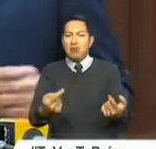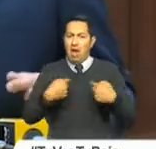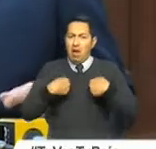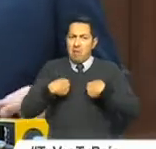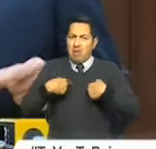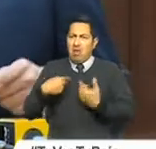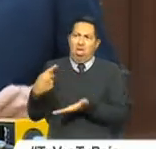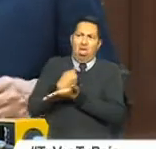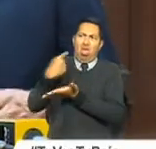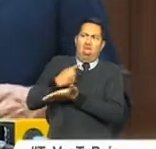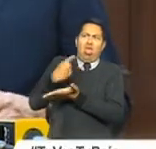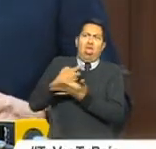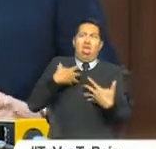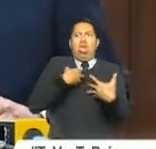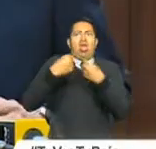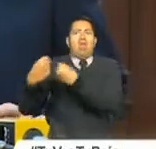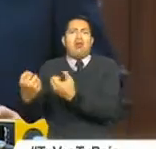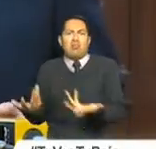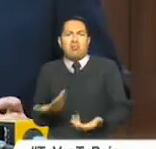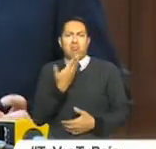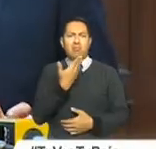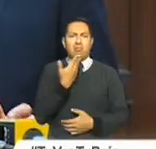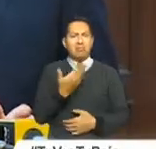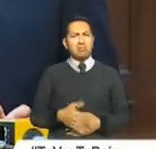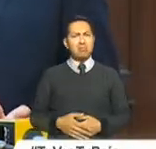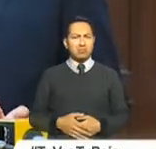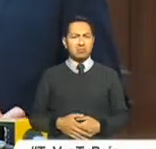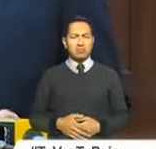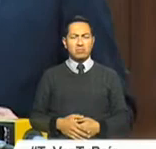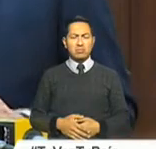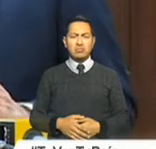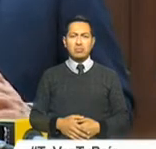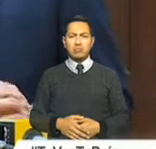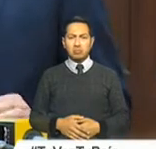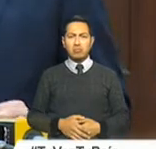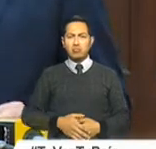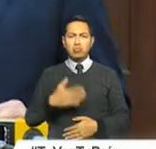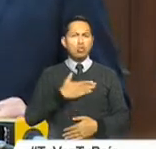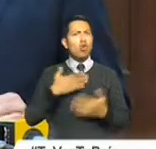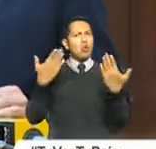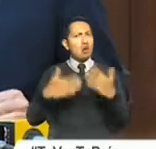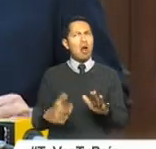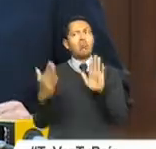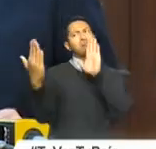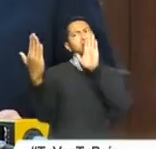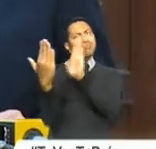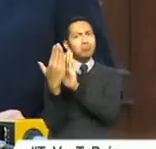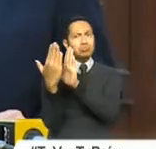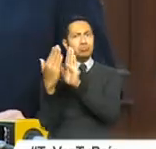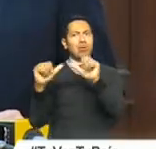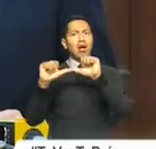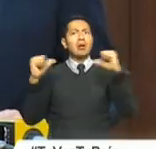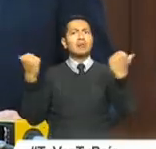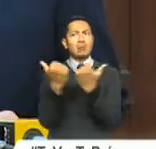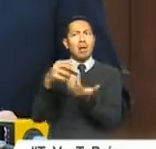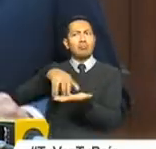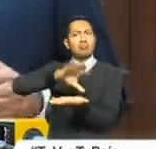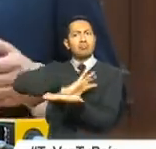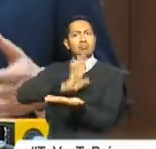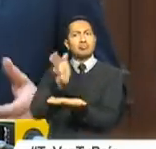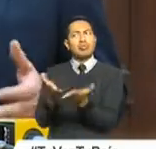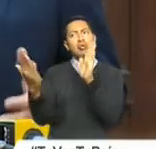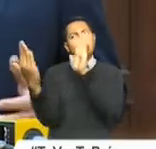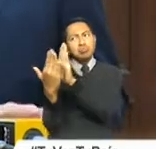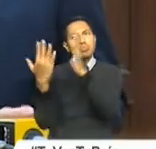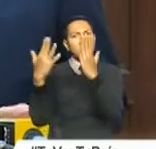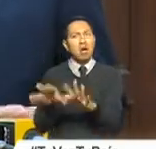y ya lo había advertido yo en la Asamblea Nacional Legislativa. Y he sido muy frontal y transparente. Y lo